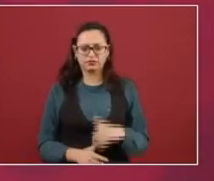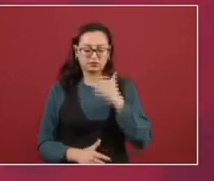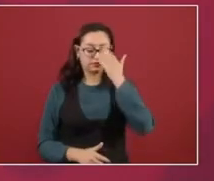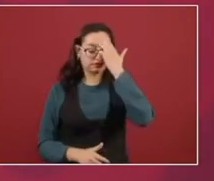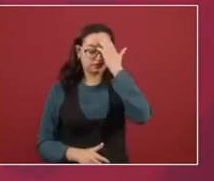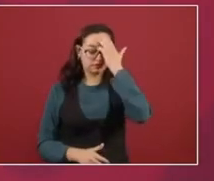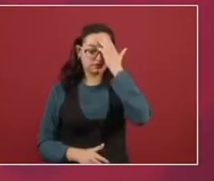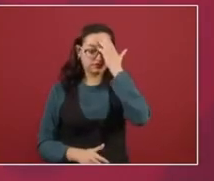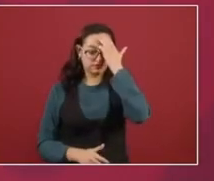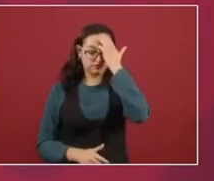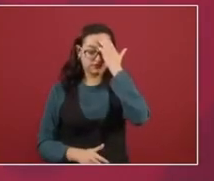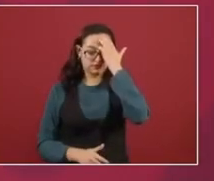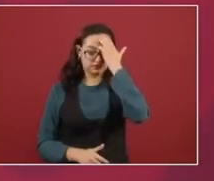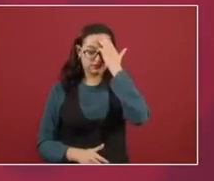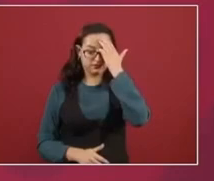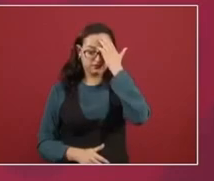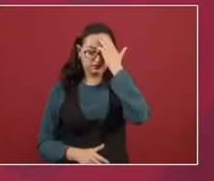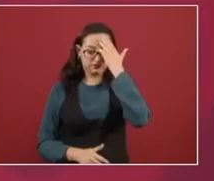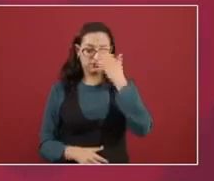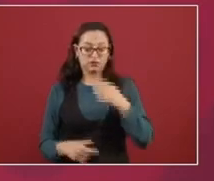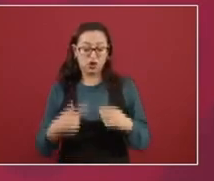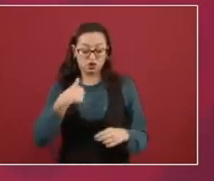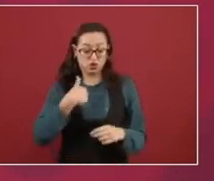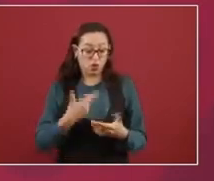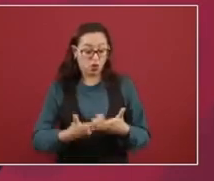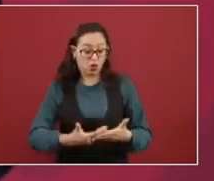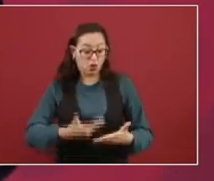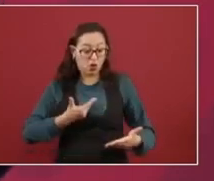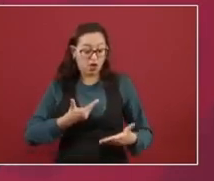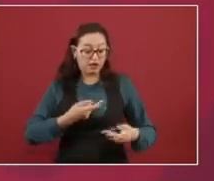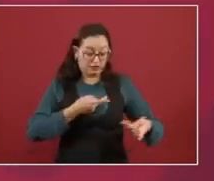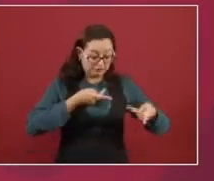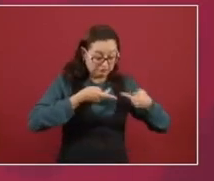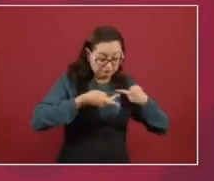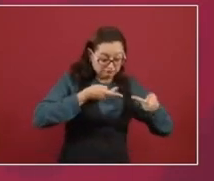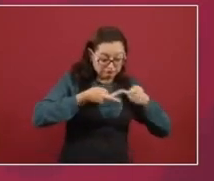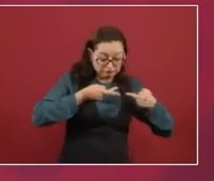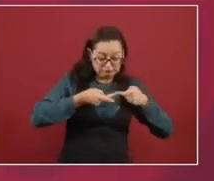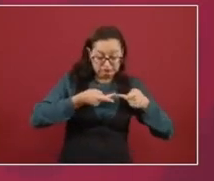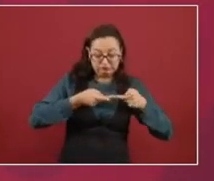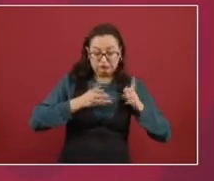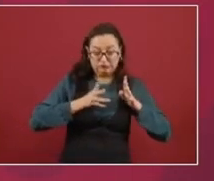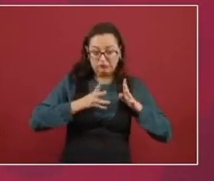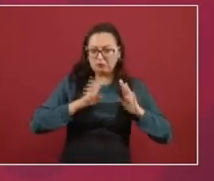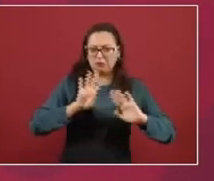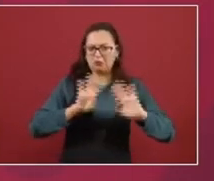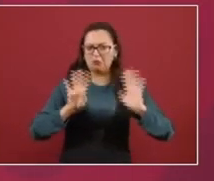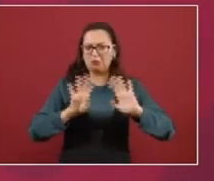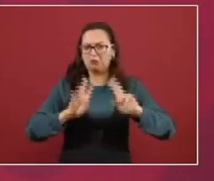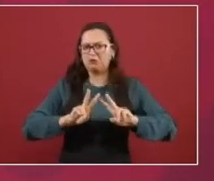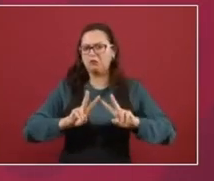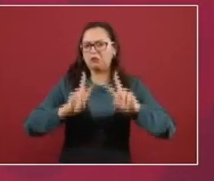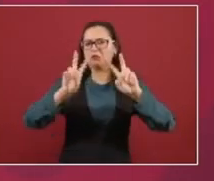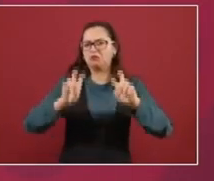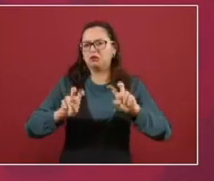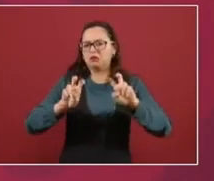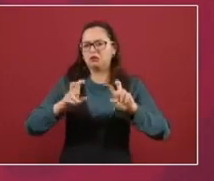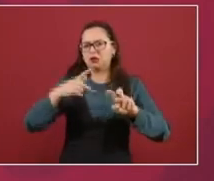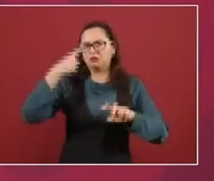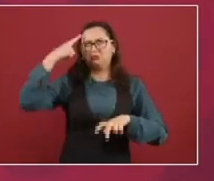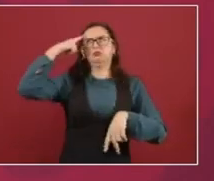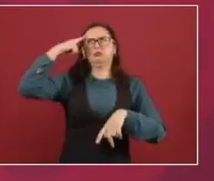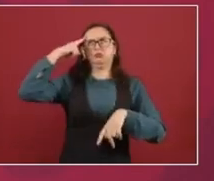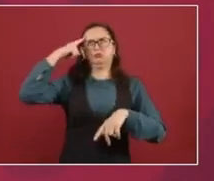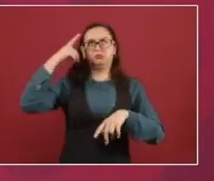no lo llevaba yo pensado, era un tema que no estaba en